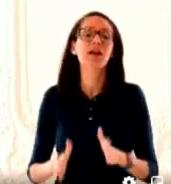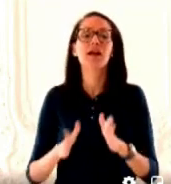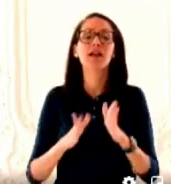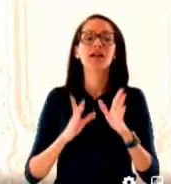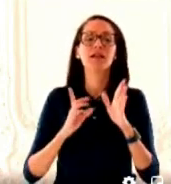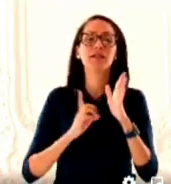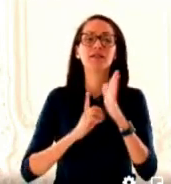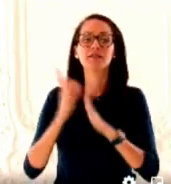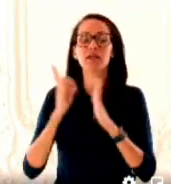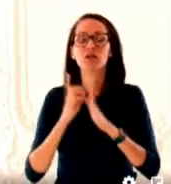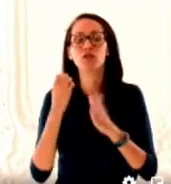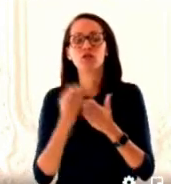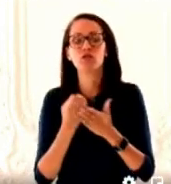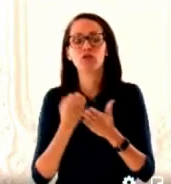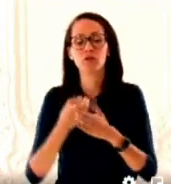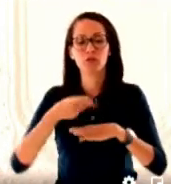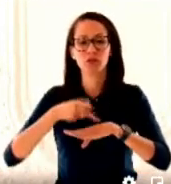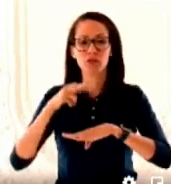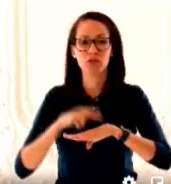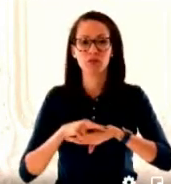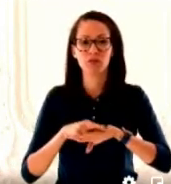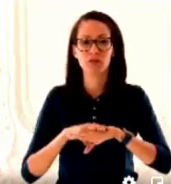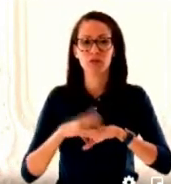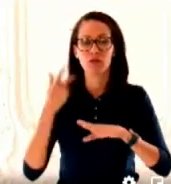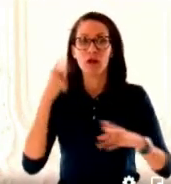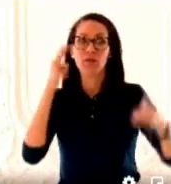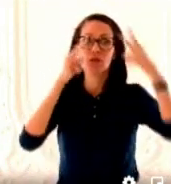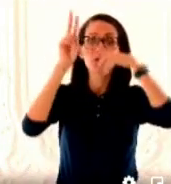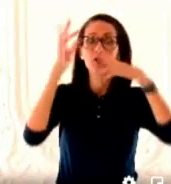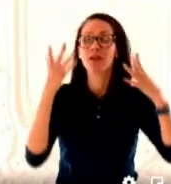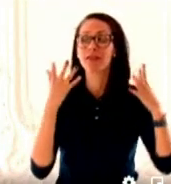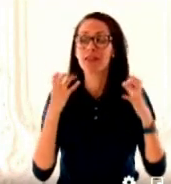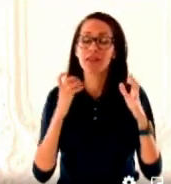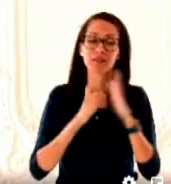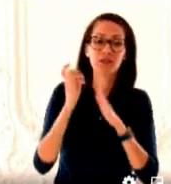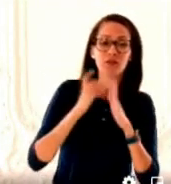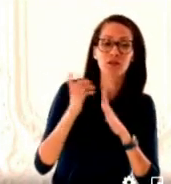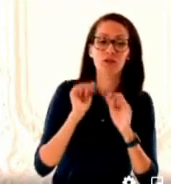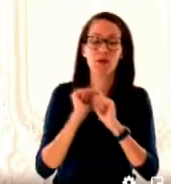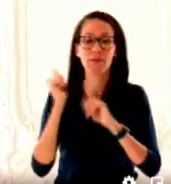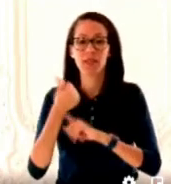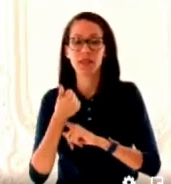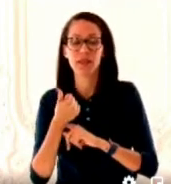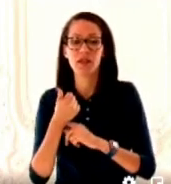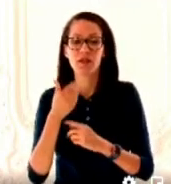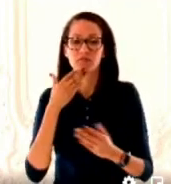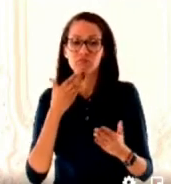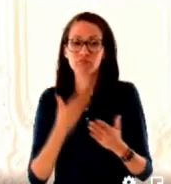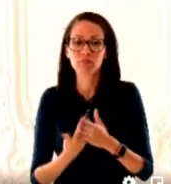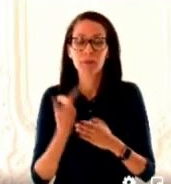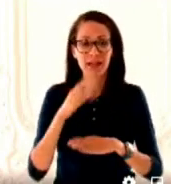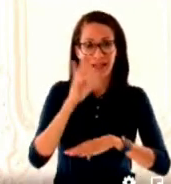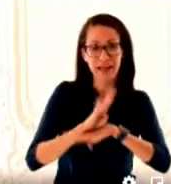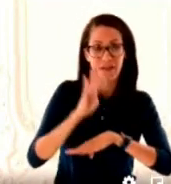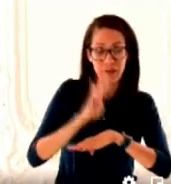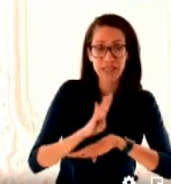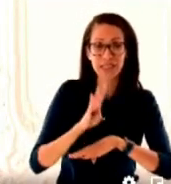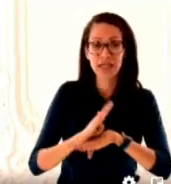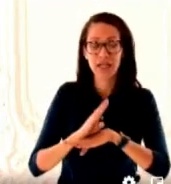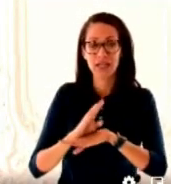Económico y Comercio de Puerto Rico, con la misión de desarrollar un ambiente favorable para que las empresas y la clase